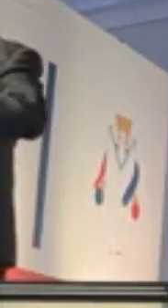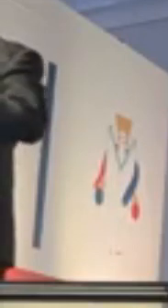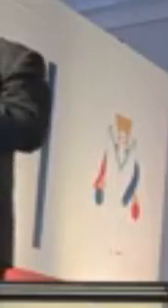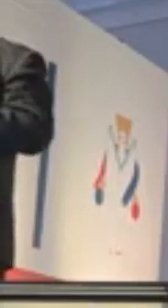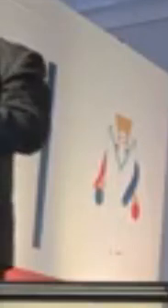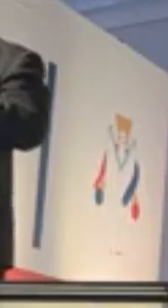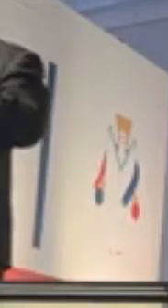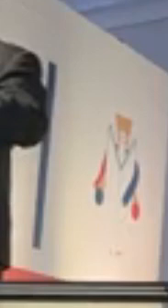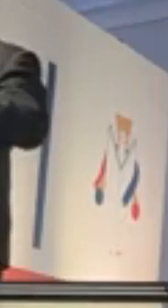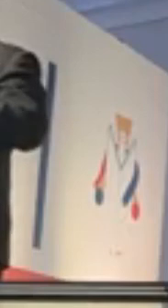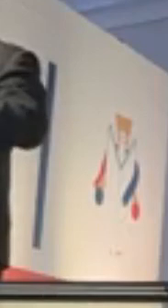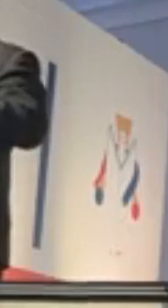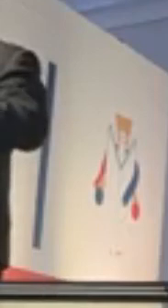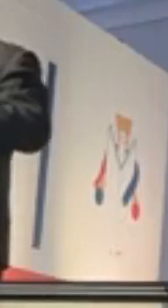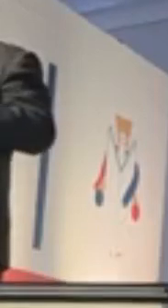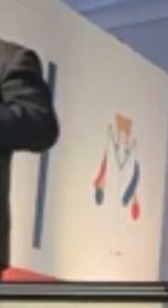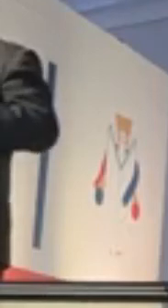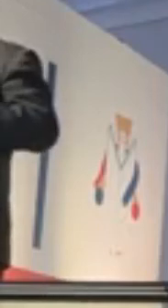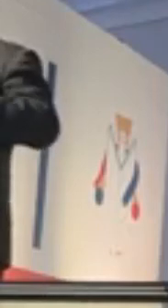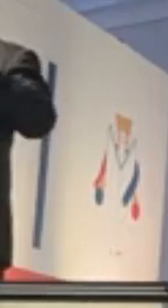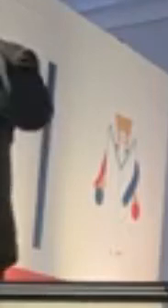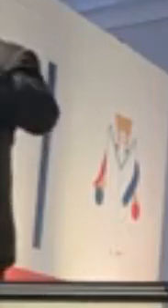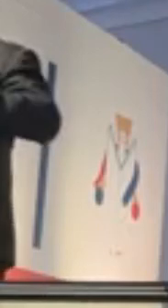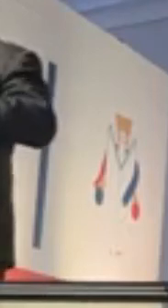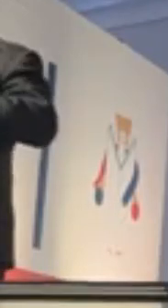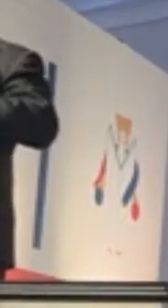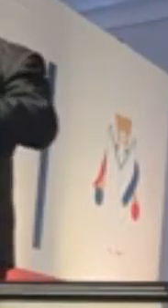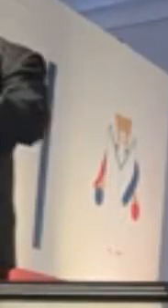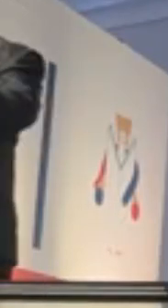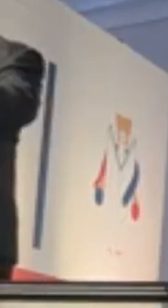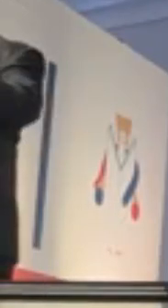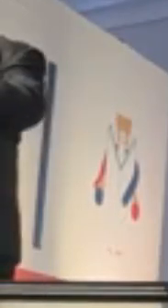esa pulsión. Y